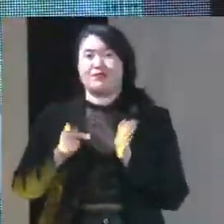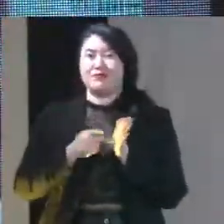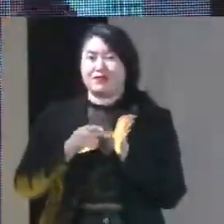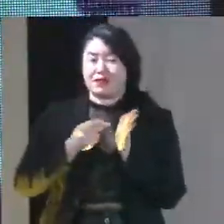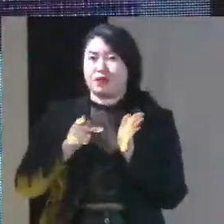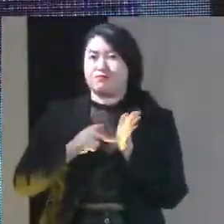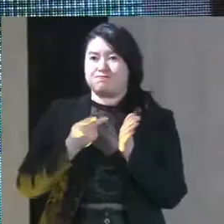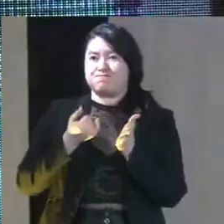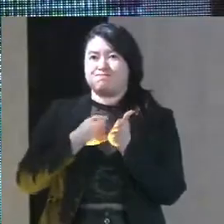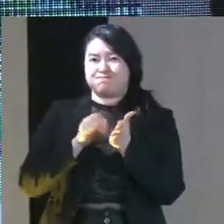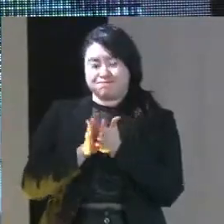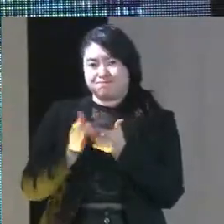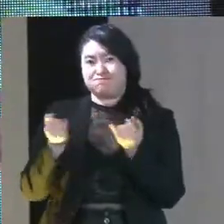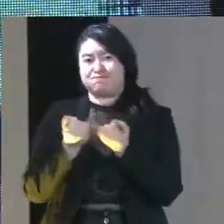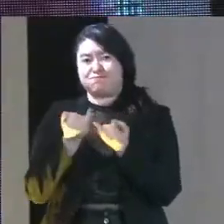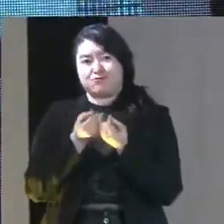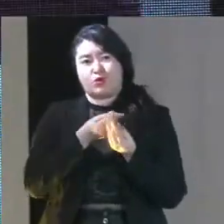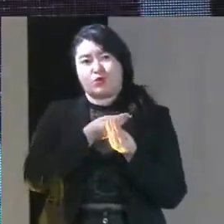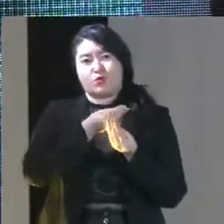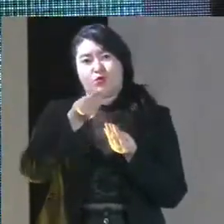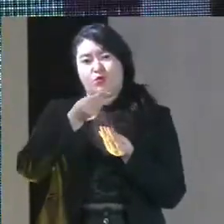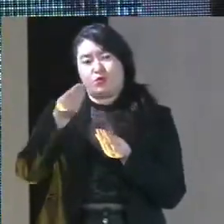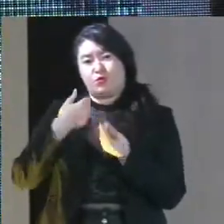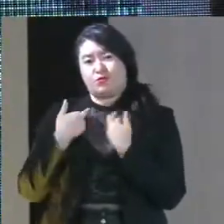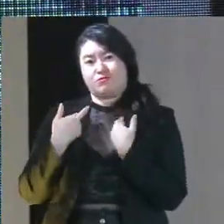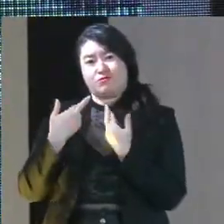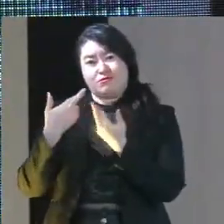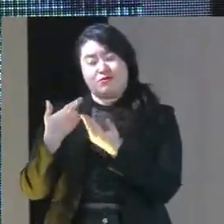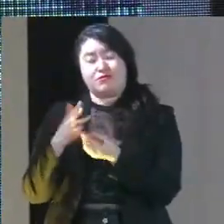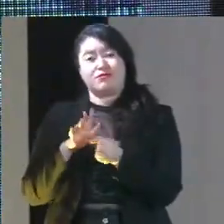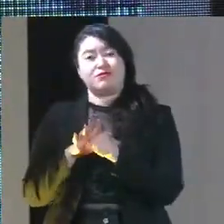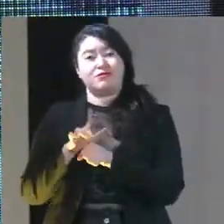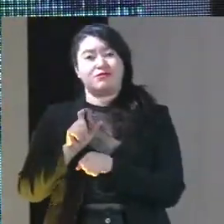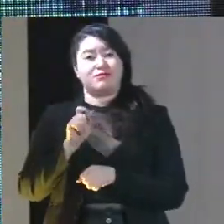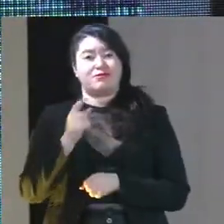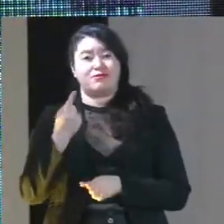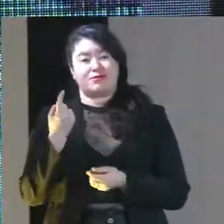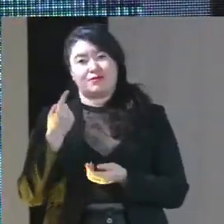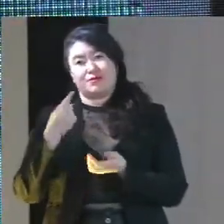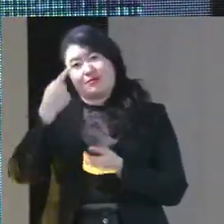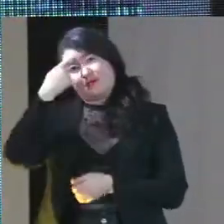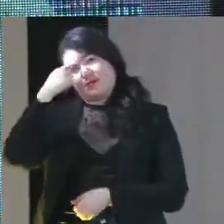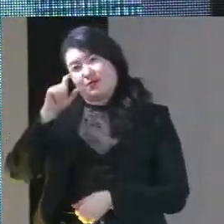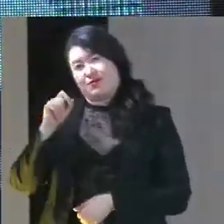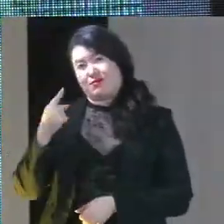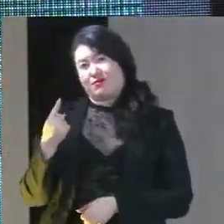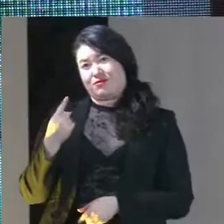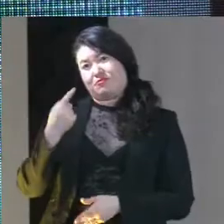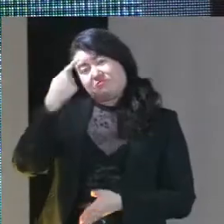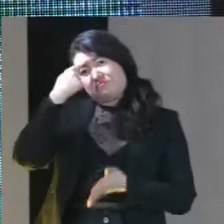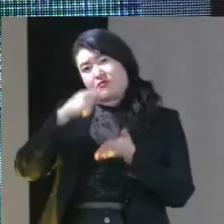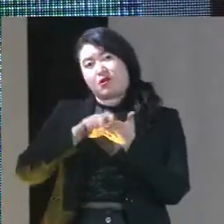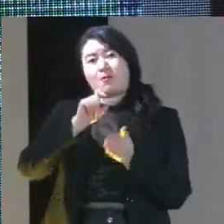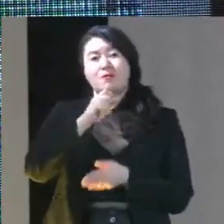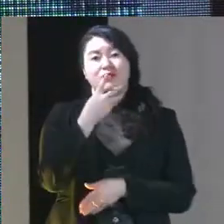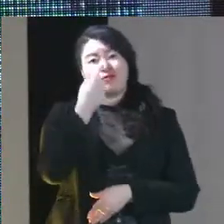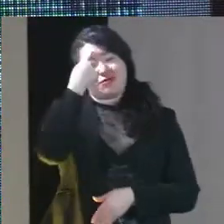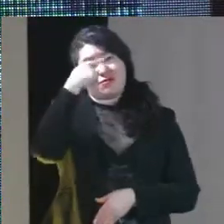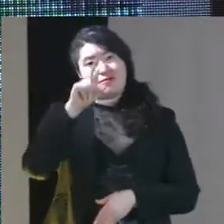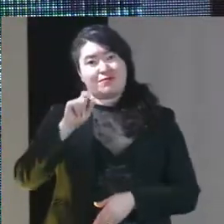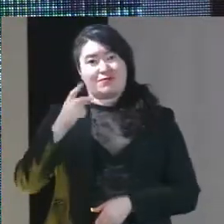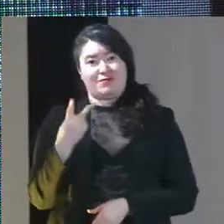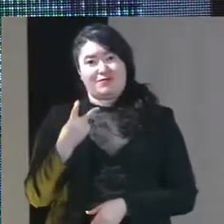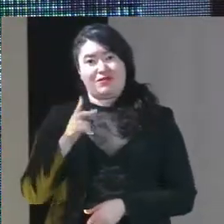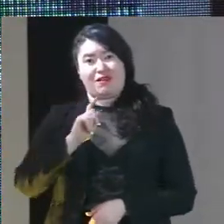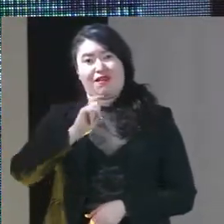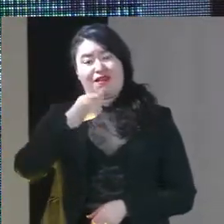y regalar dentro de los 21 para el 21 o 22 para el 22, que es